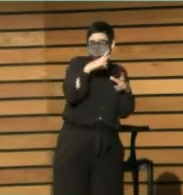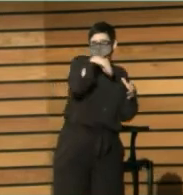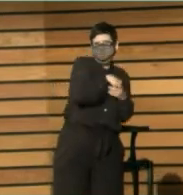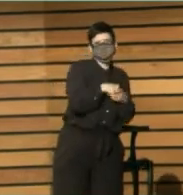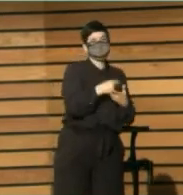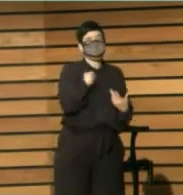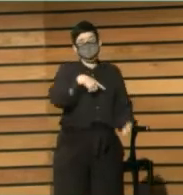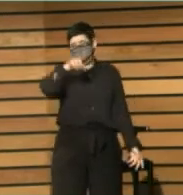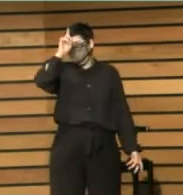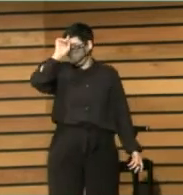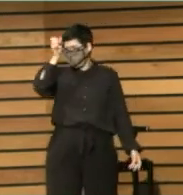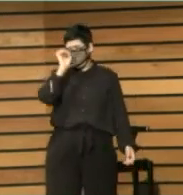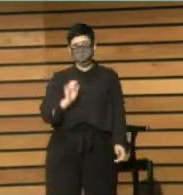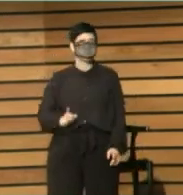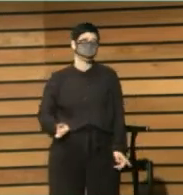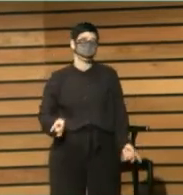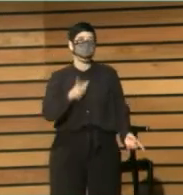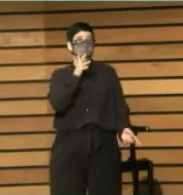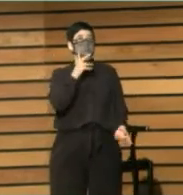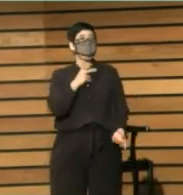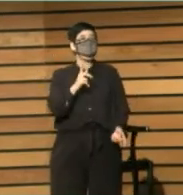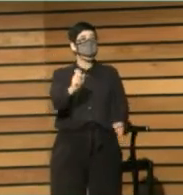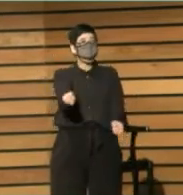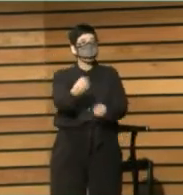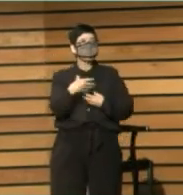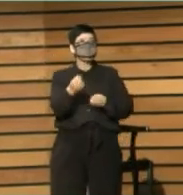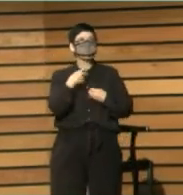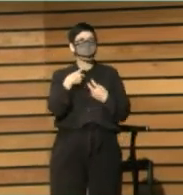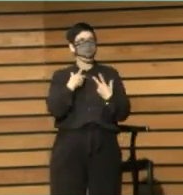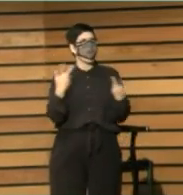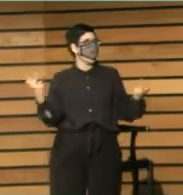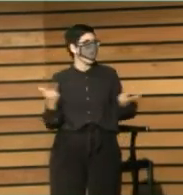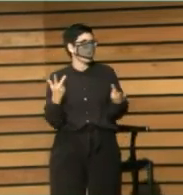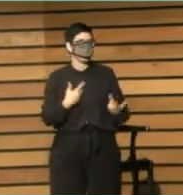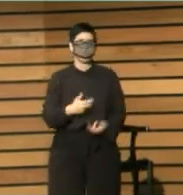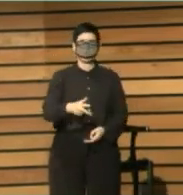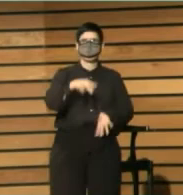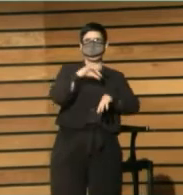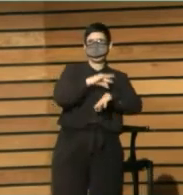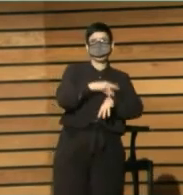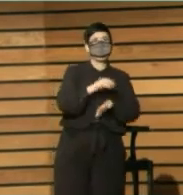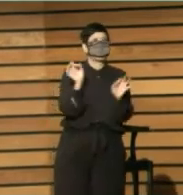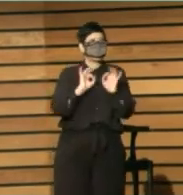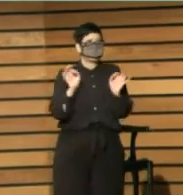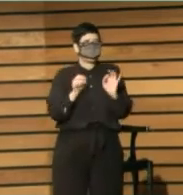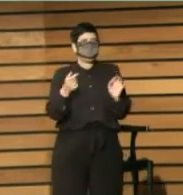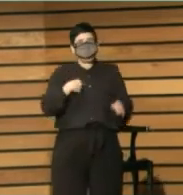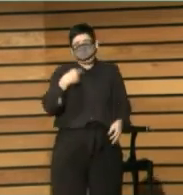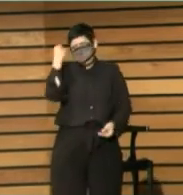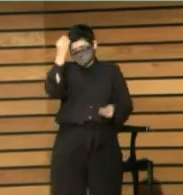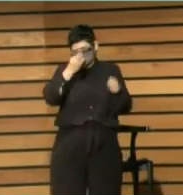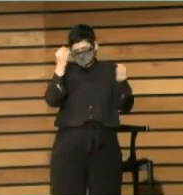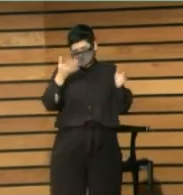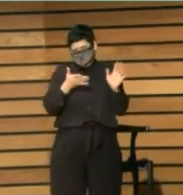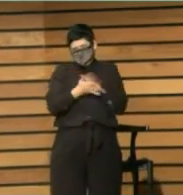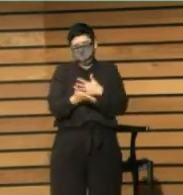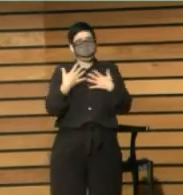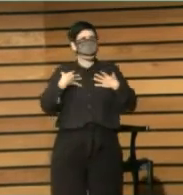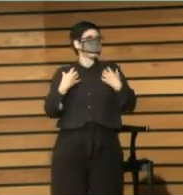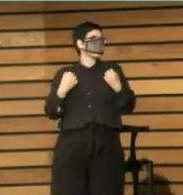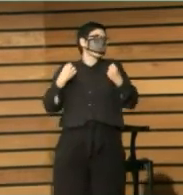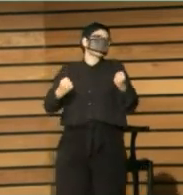nunca la gravedad de la enfermedad me fue dicha, y yo siempre pensé que lo que pasaba era que yo era un muchacho saludable con